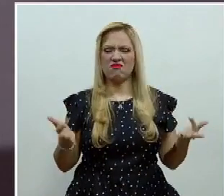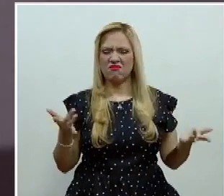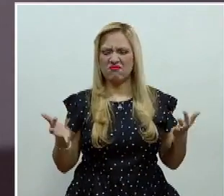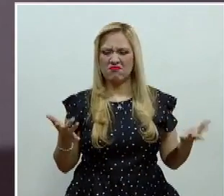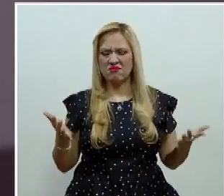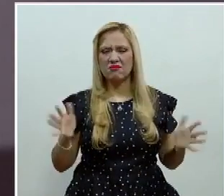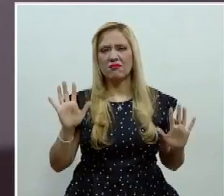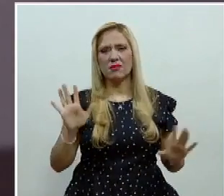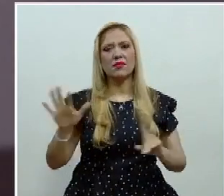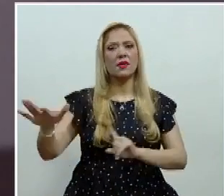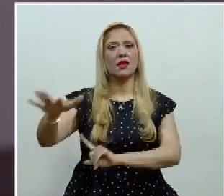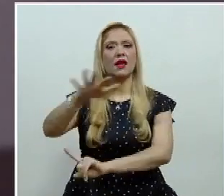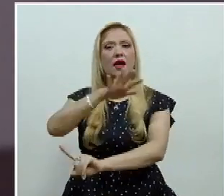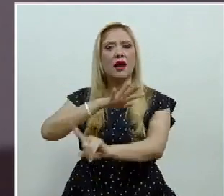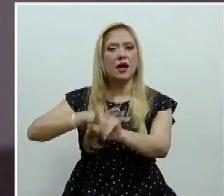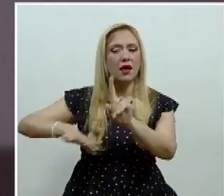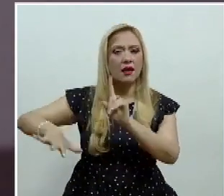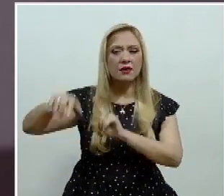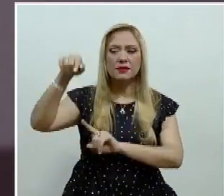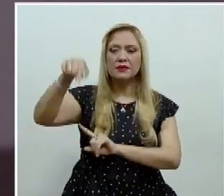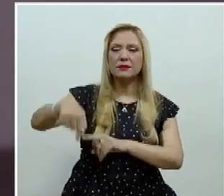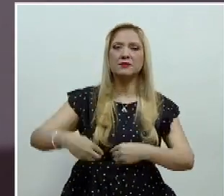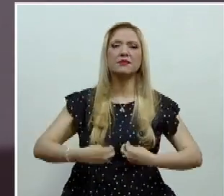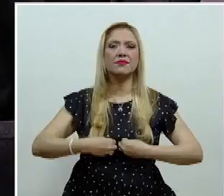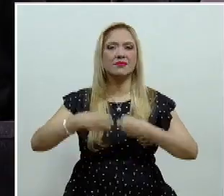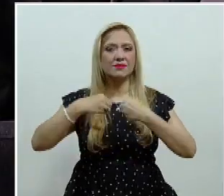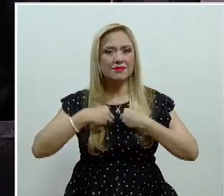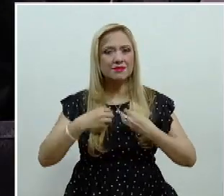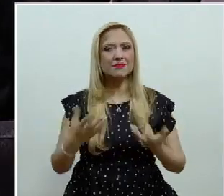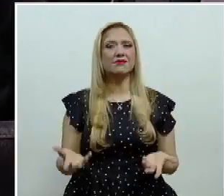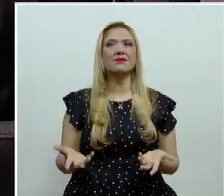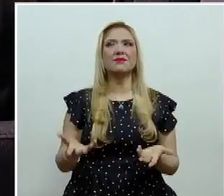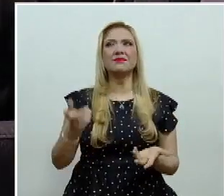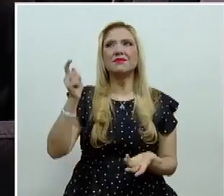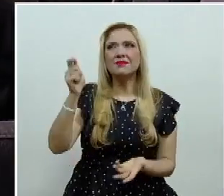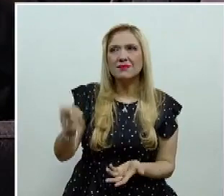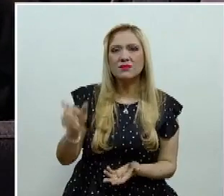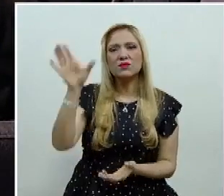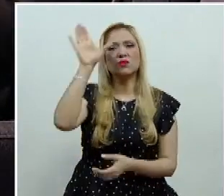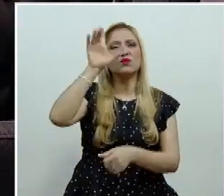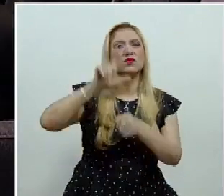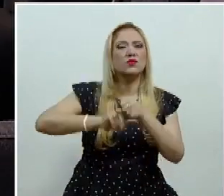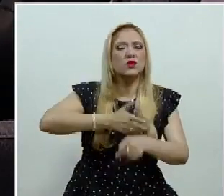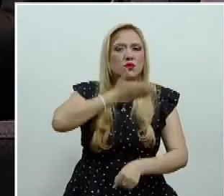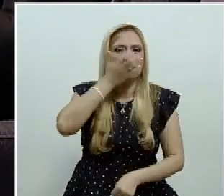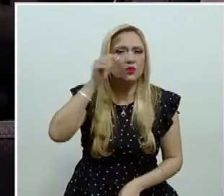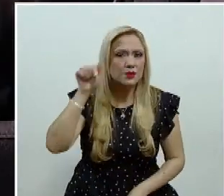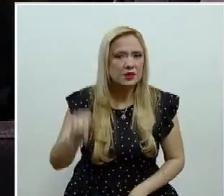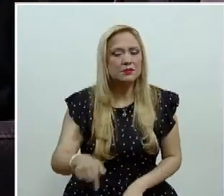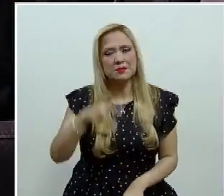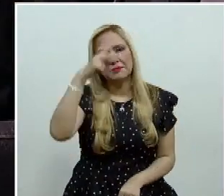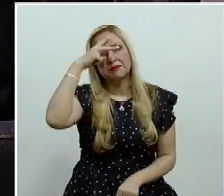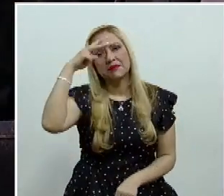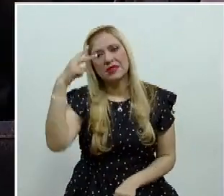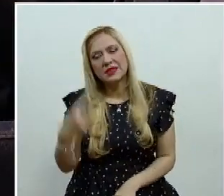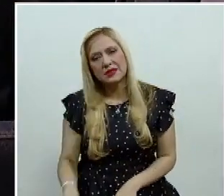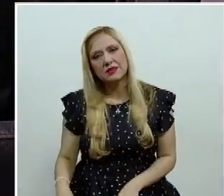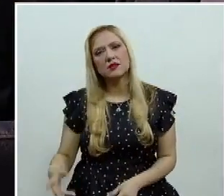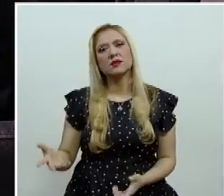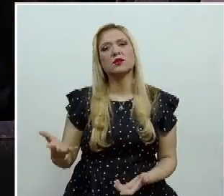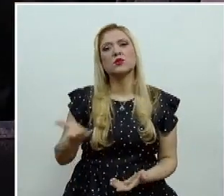este entorno social, político, cultural que vivimos, en este caso las mujeres en México, de